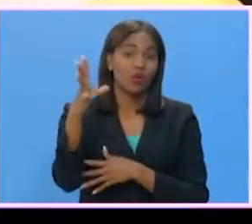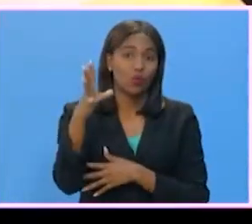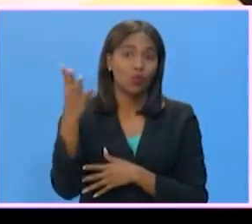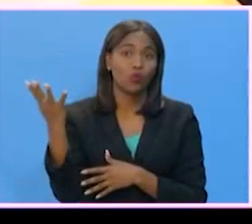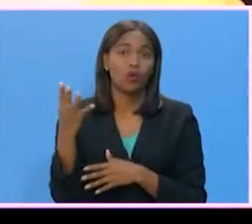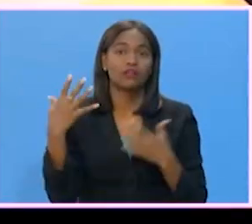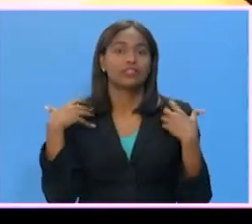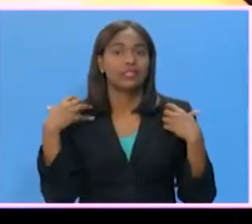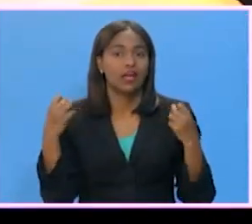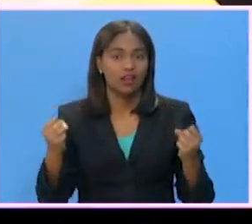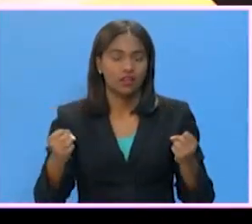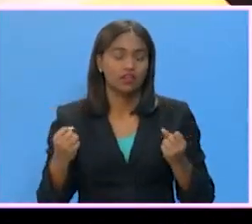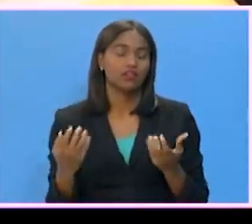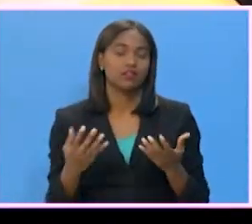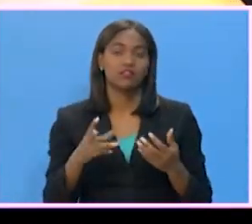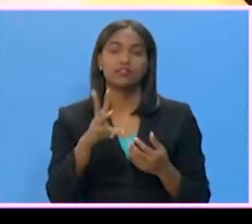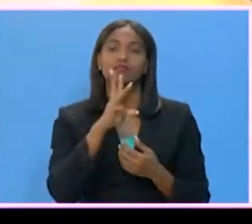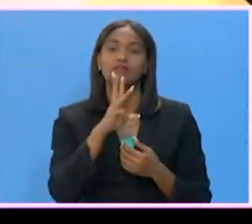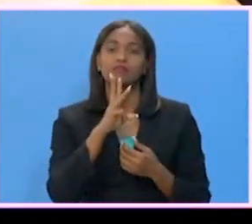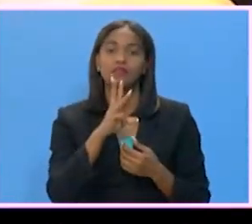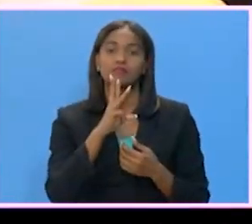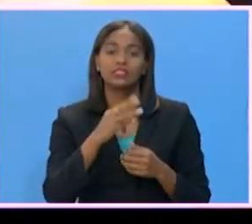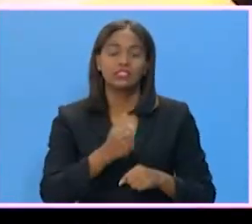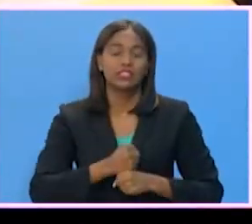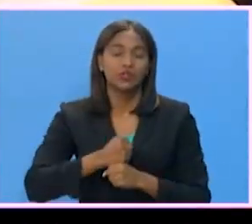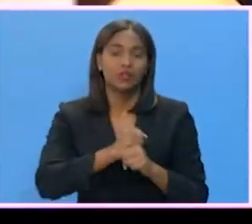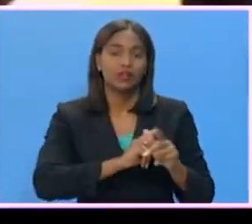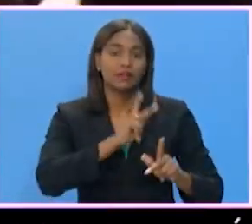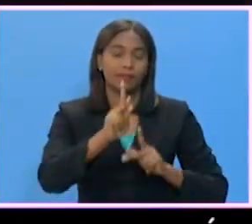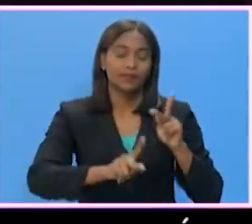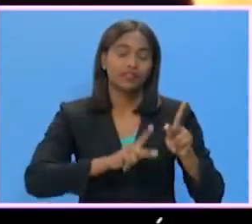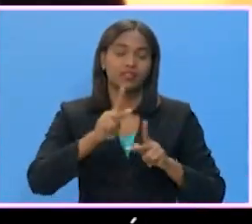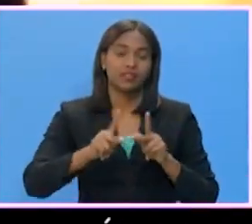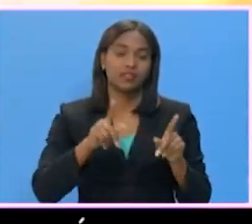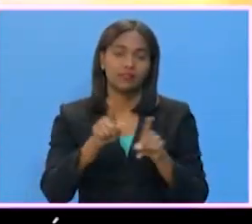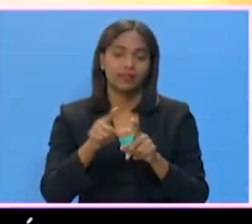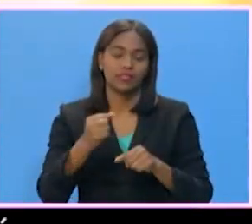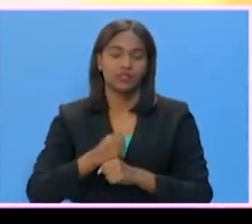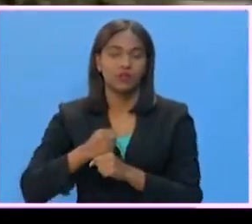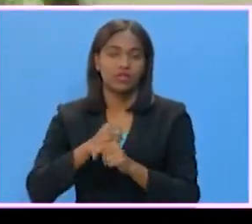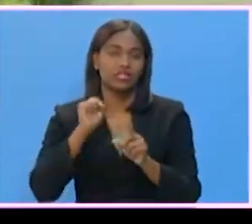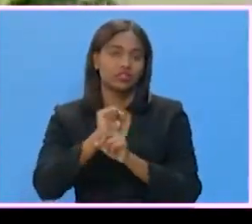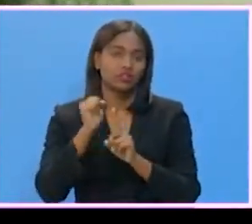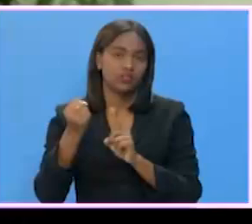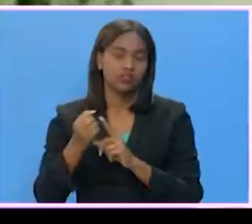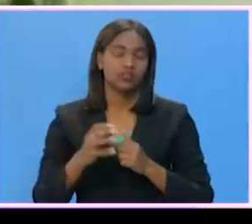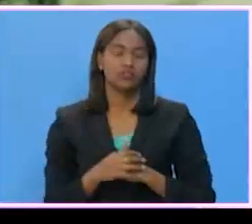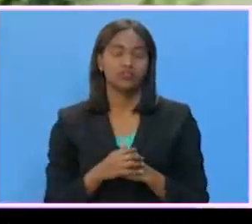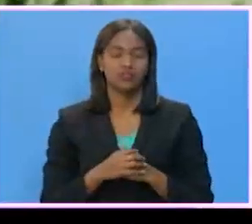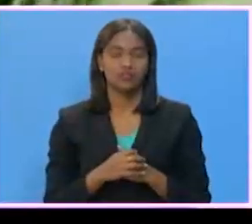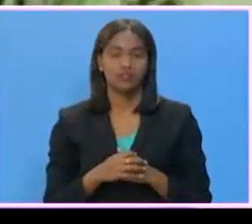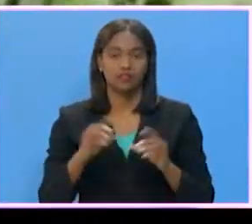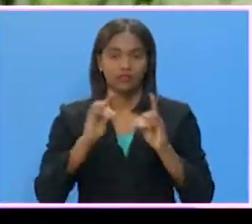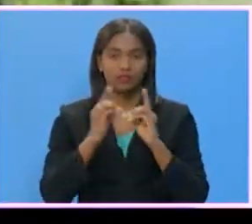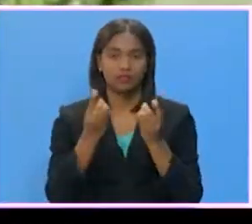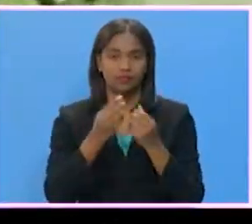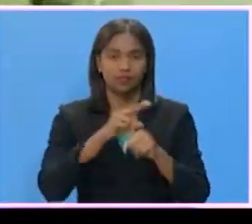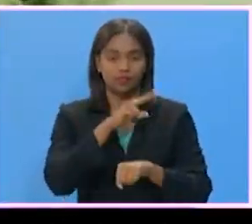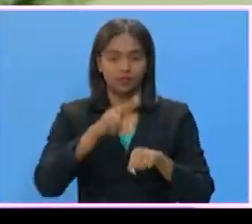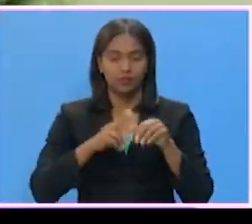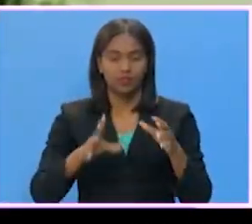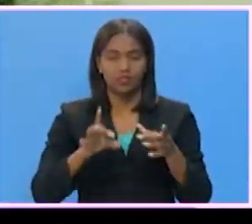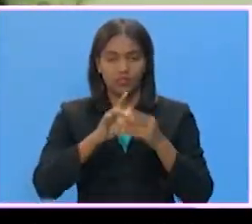la salud, el agua, la seguridad ciudadana y la seguridad social. El Departamento Nacional